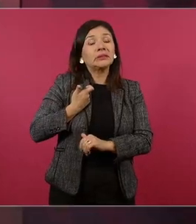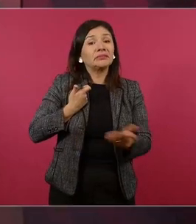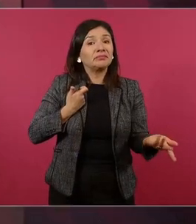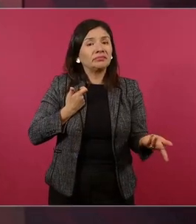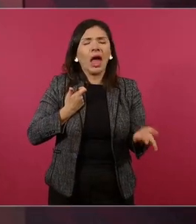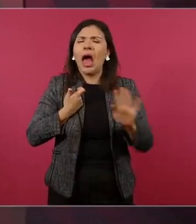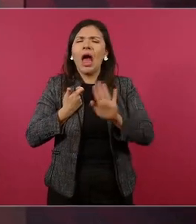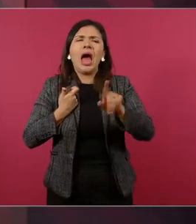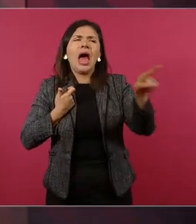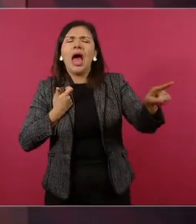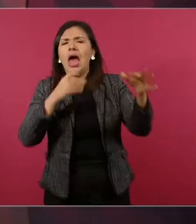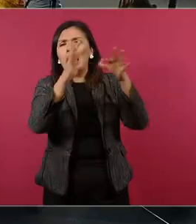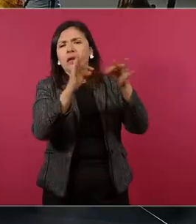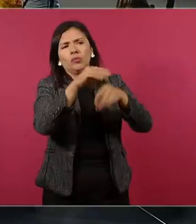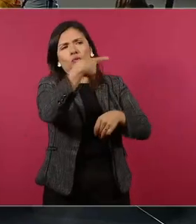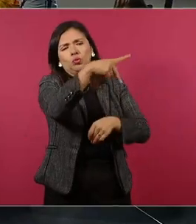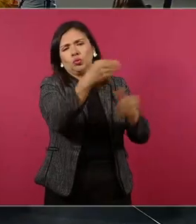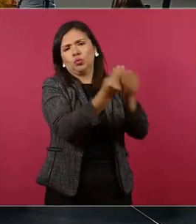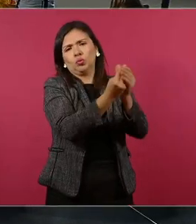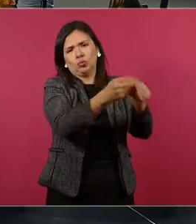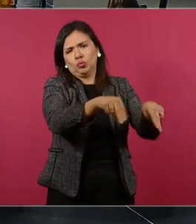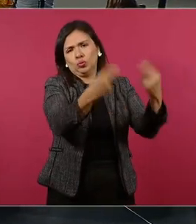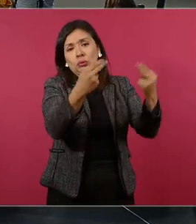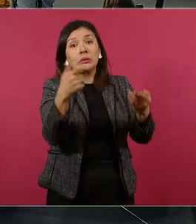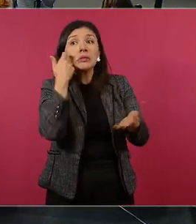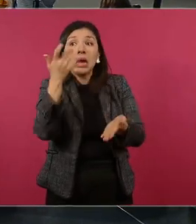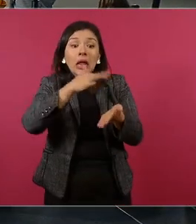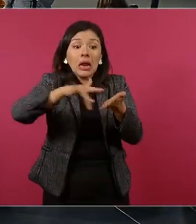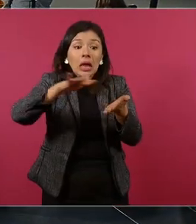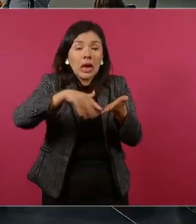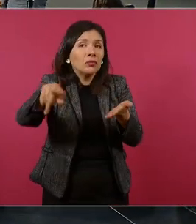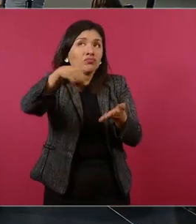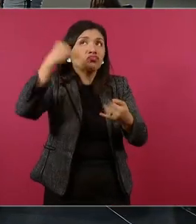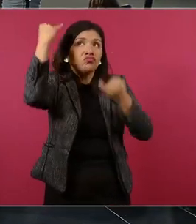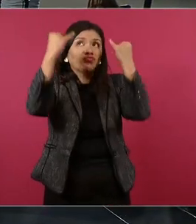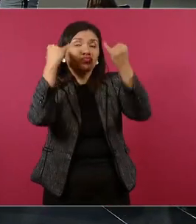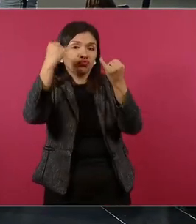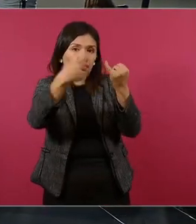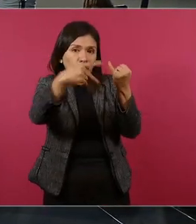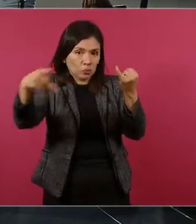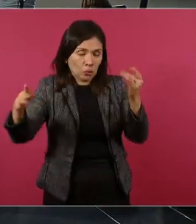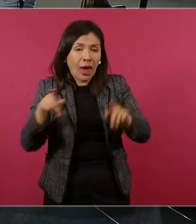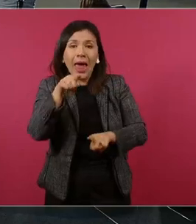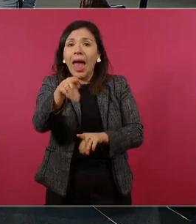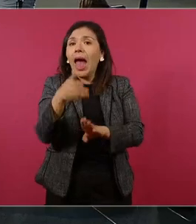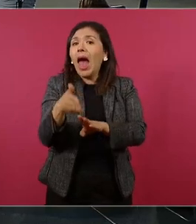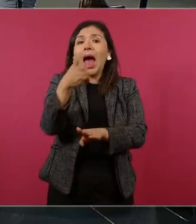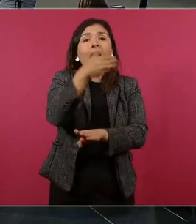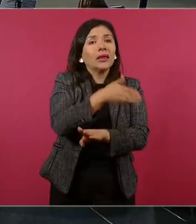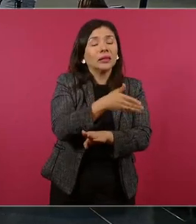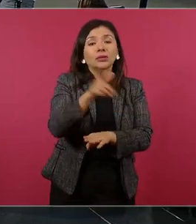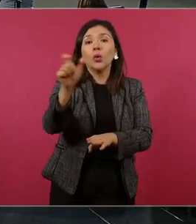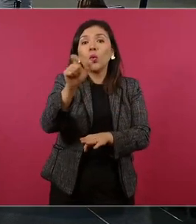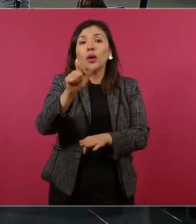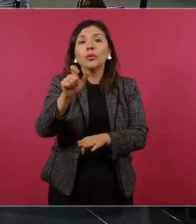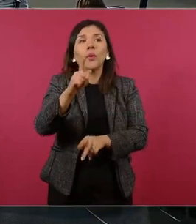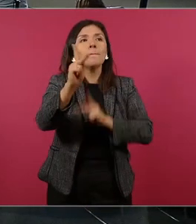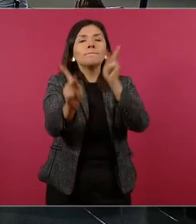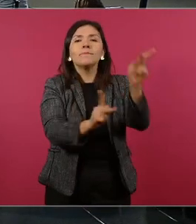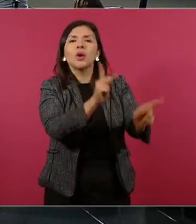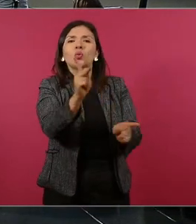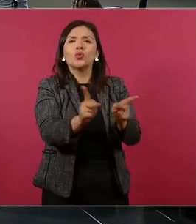explique ella y que cada quien si lo leen Pues que que cada quien haga sus conclusiones eso fue antes de de cuando le preguntaron